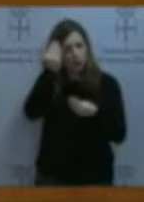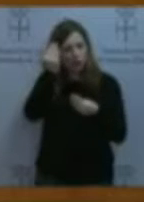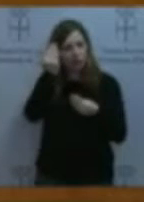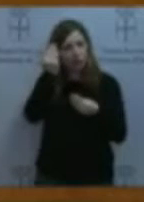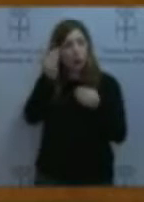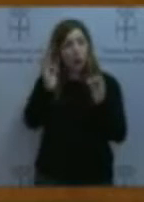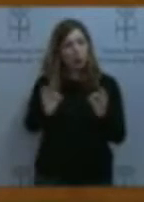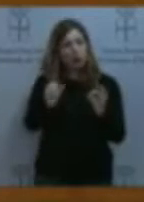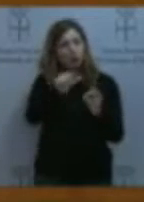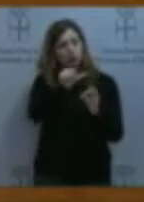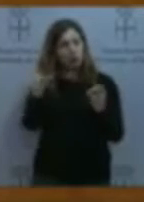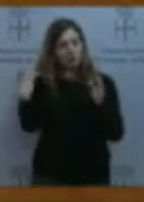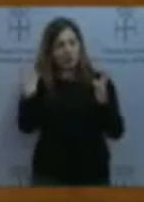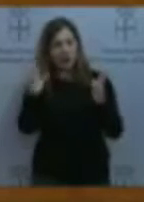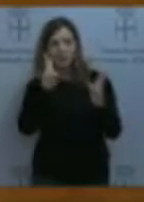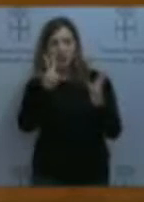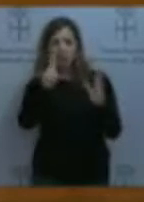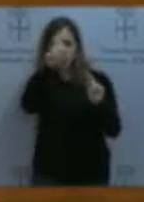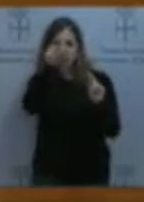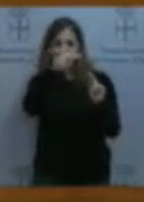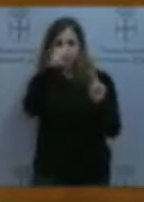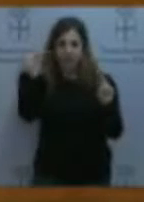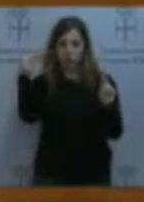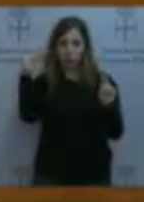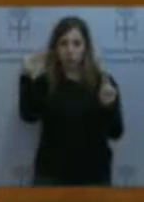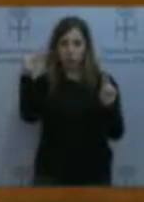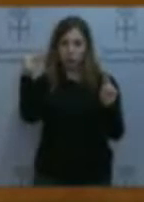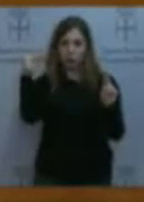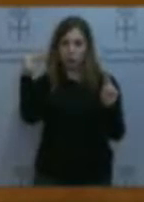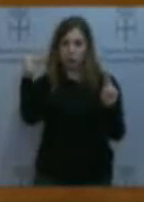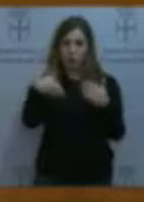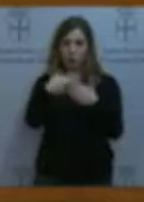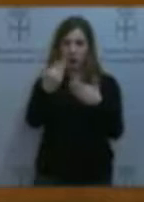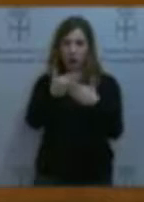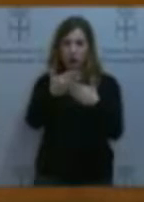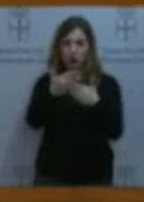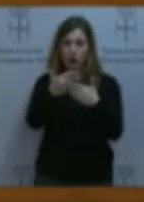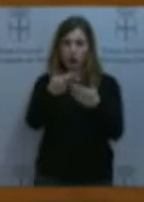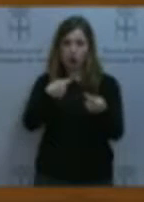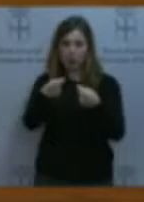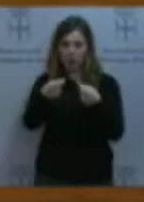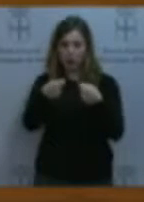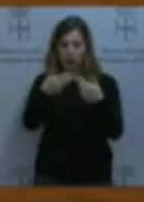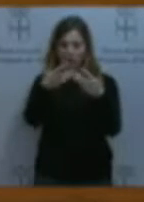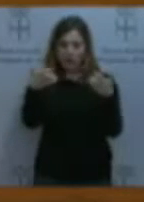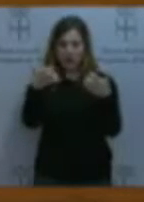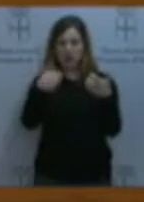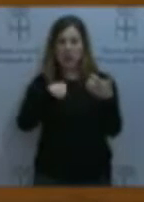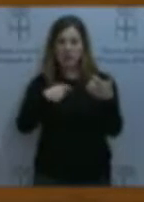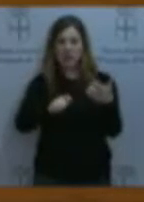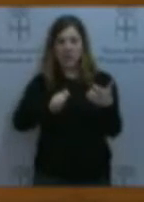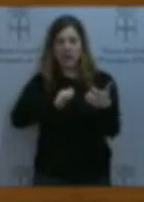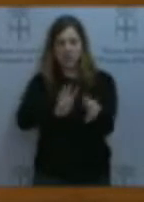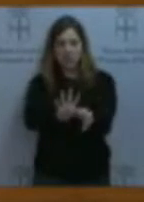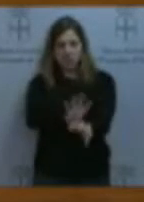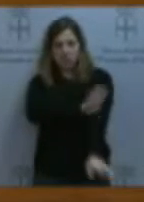de noticia en el periódico El Comercio que a mí personalmente me ponía los pelos de punta. Decidí no